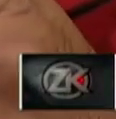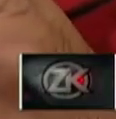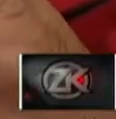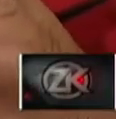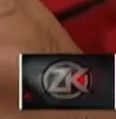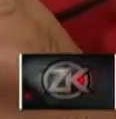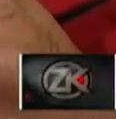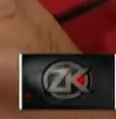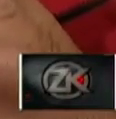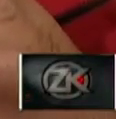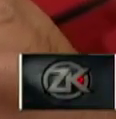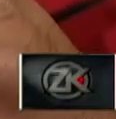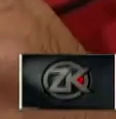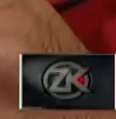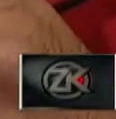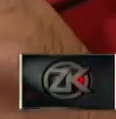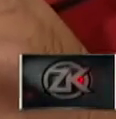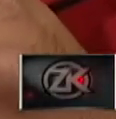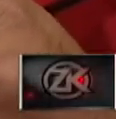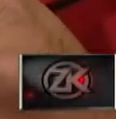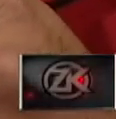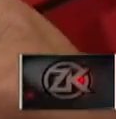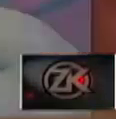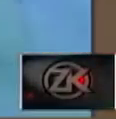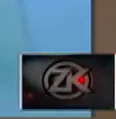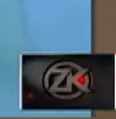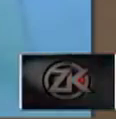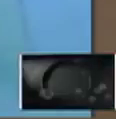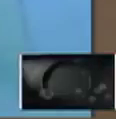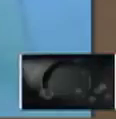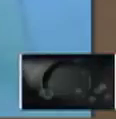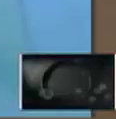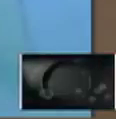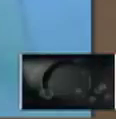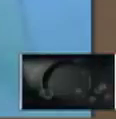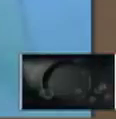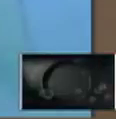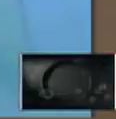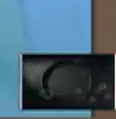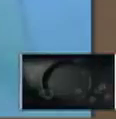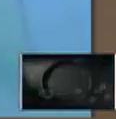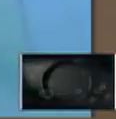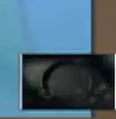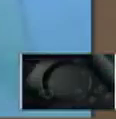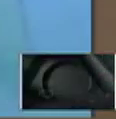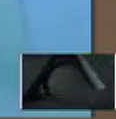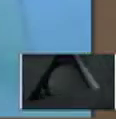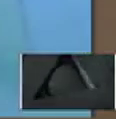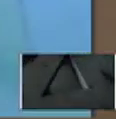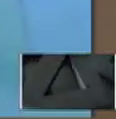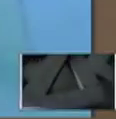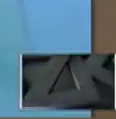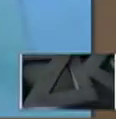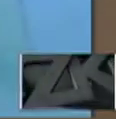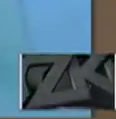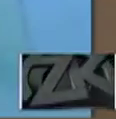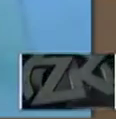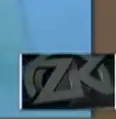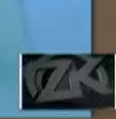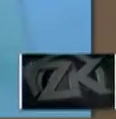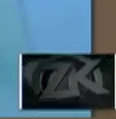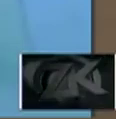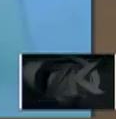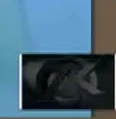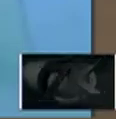de esa? Guaidó, sí, ¿tú quieres ver cómo quedó tu cédula? ¿La tenemos? Mira, ahí está la cédula de Guaidó que le quitaron en el